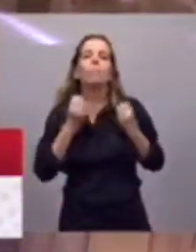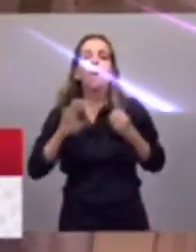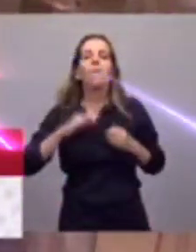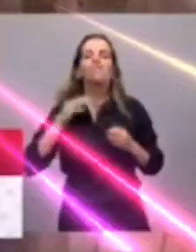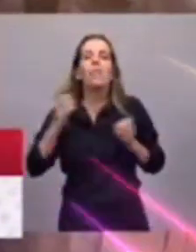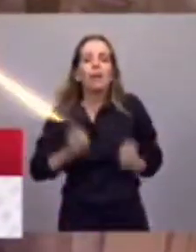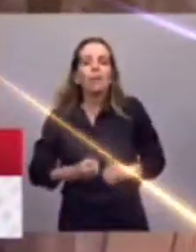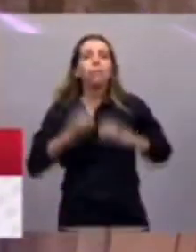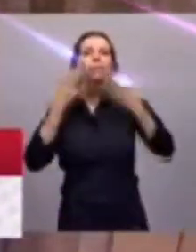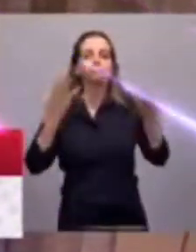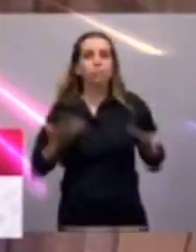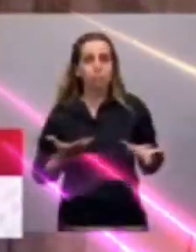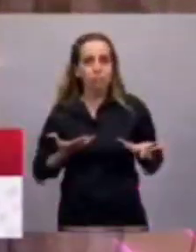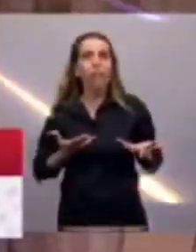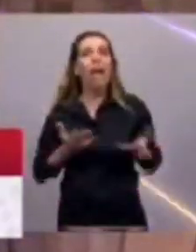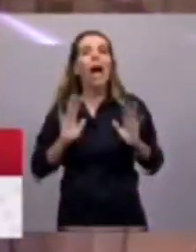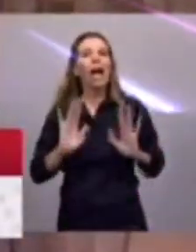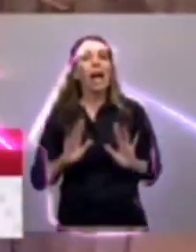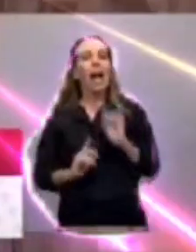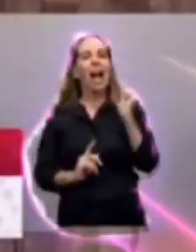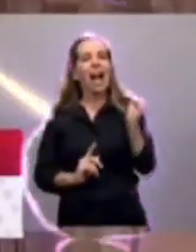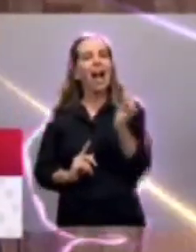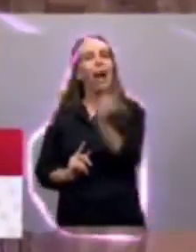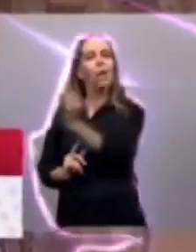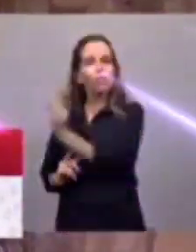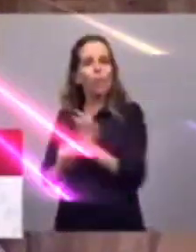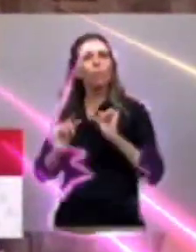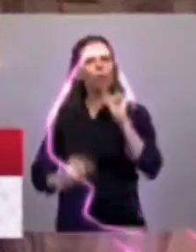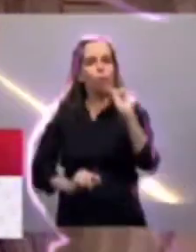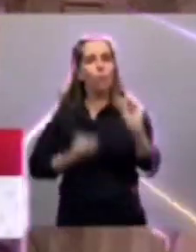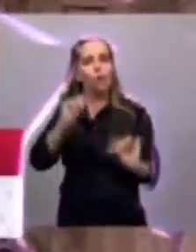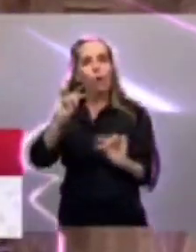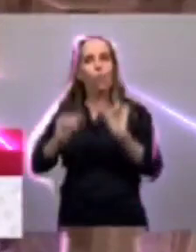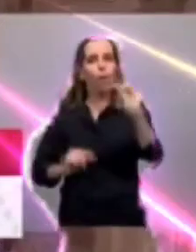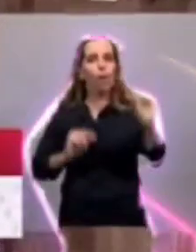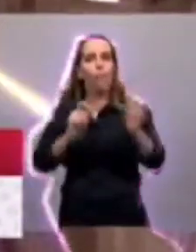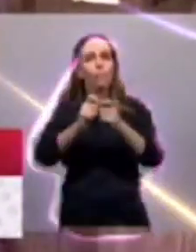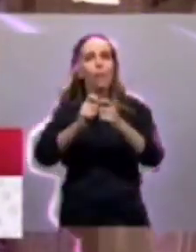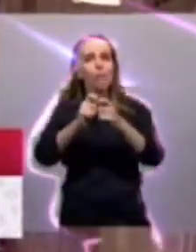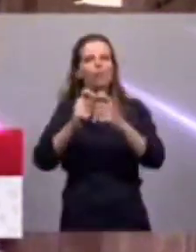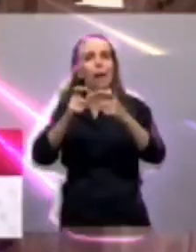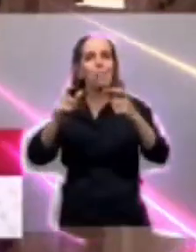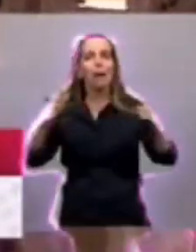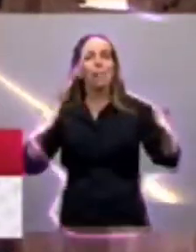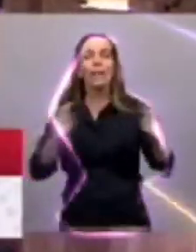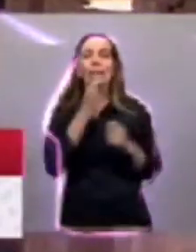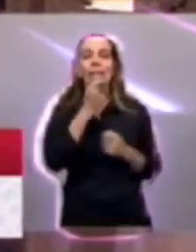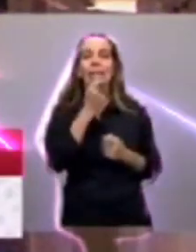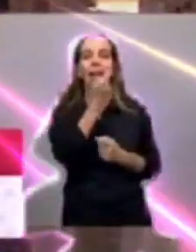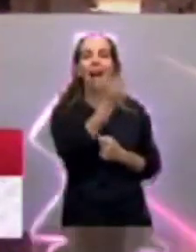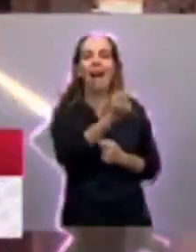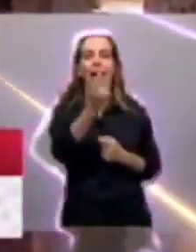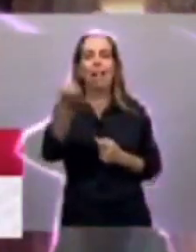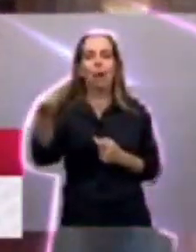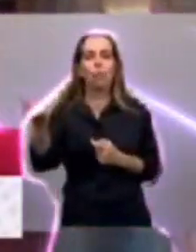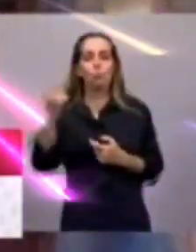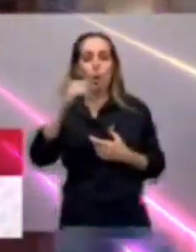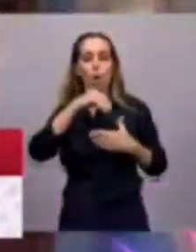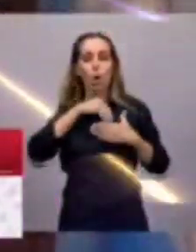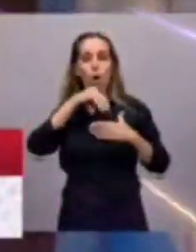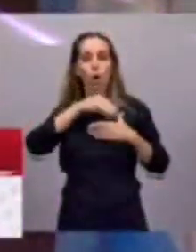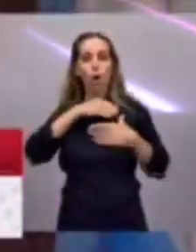vida. Y después empezamos a iluminar el entorno. Y si cada argentino trae su corazón con una